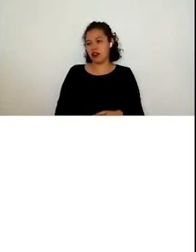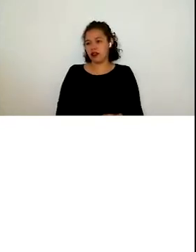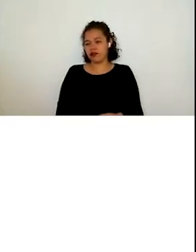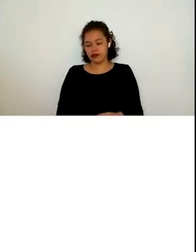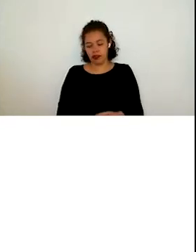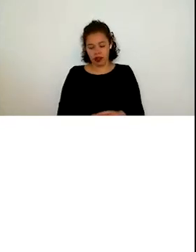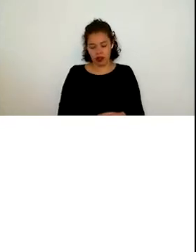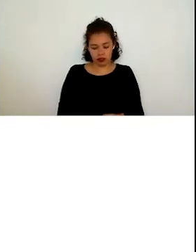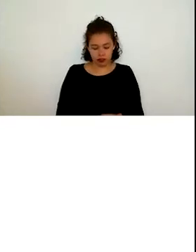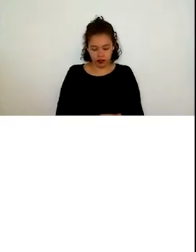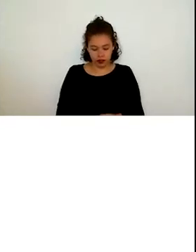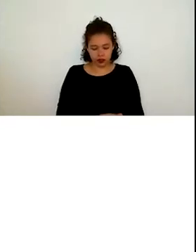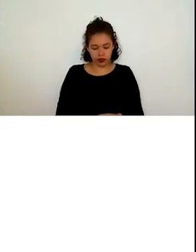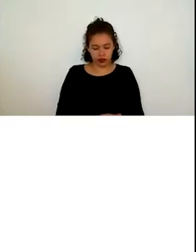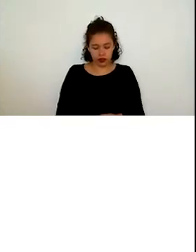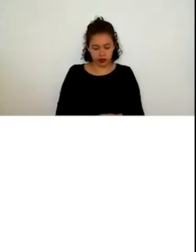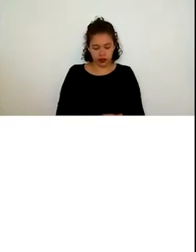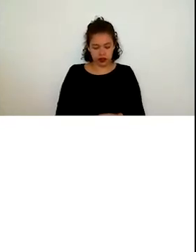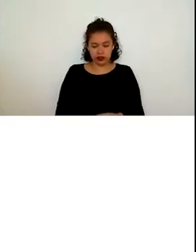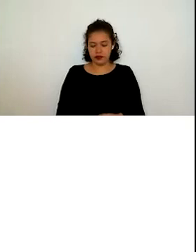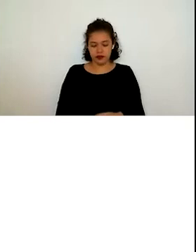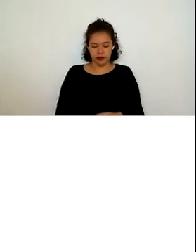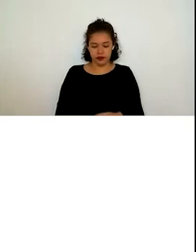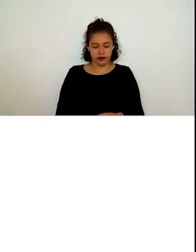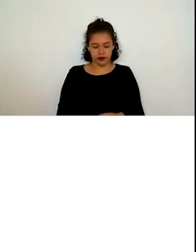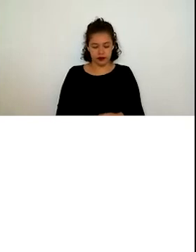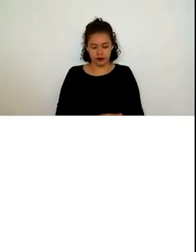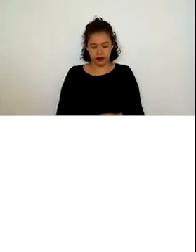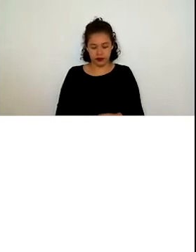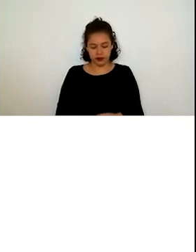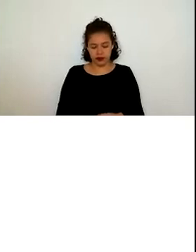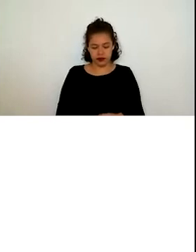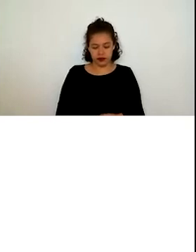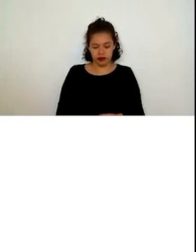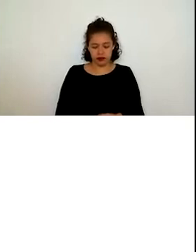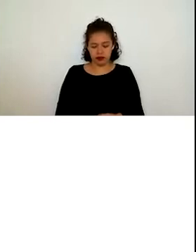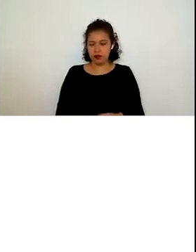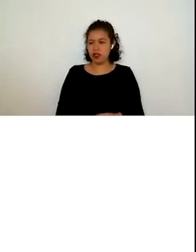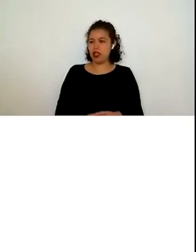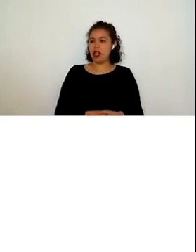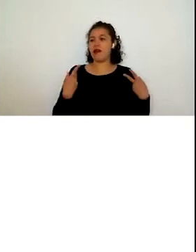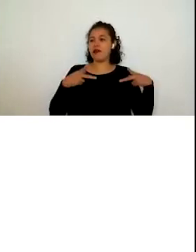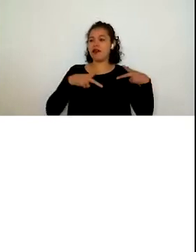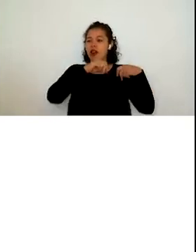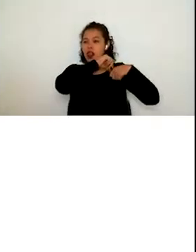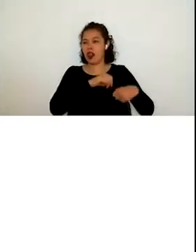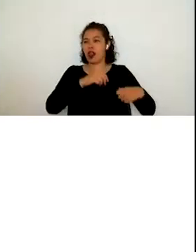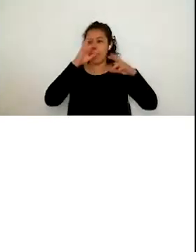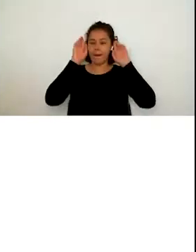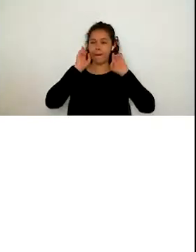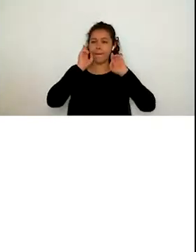como cualquier ciudadano, si esta persona que está ejerciendo un cargo de patrono